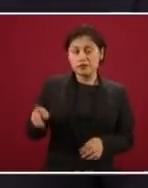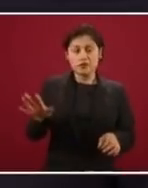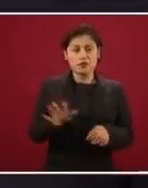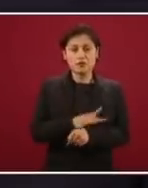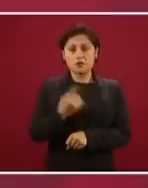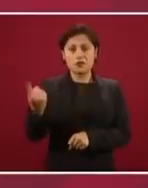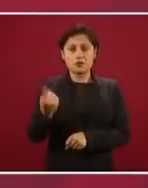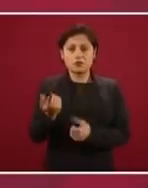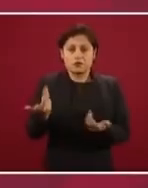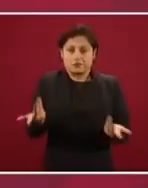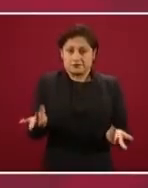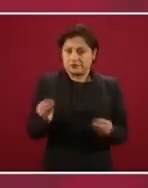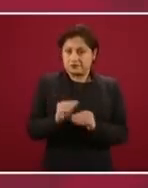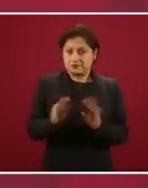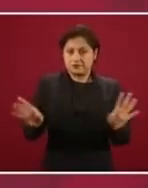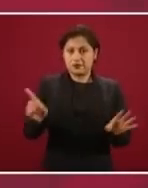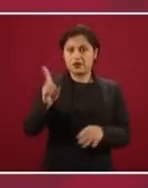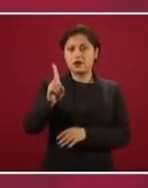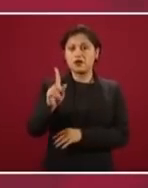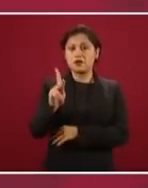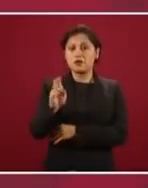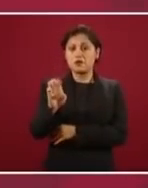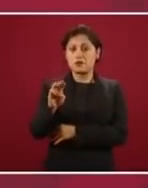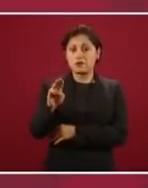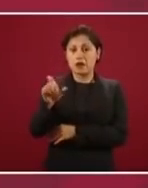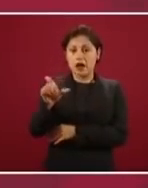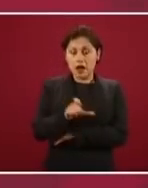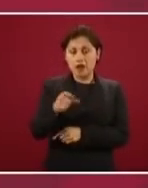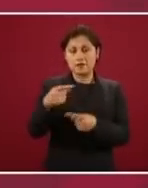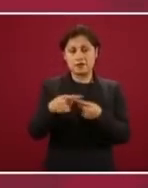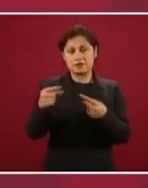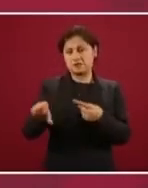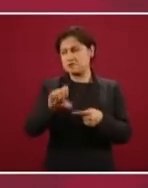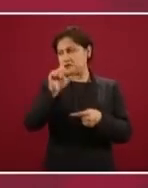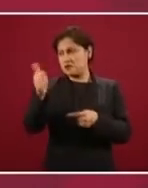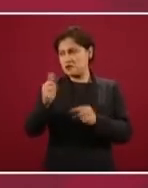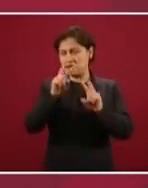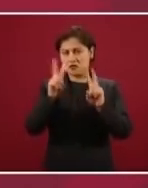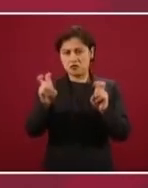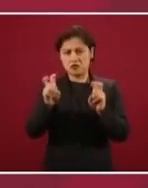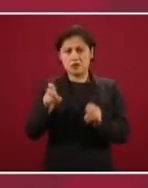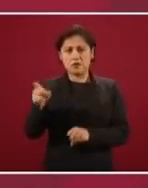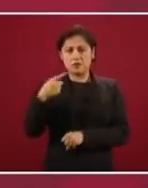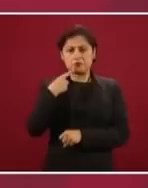pemex este asunto y otros entonces